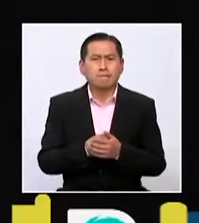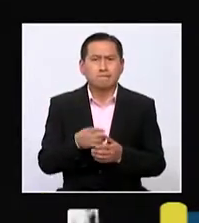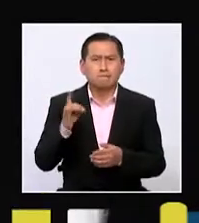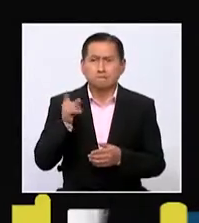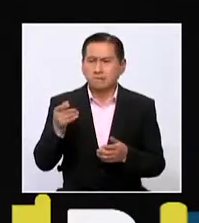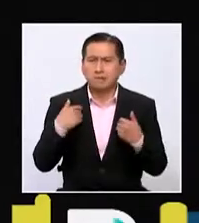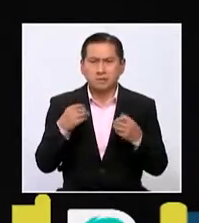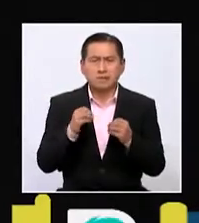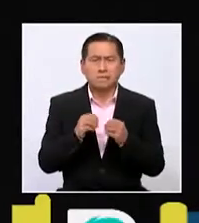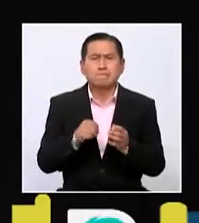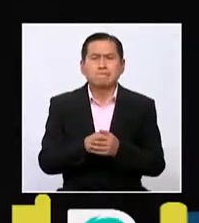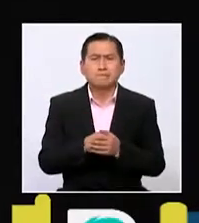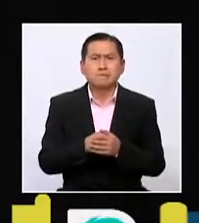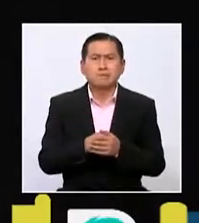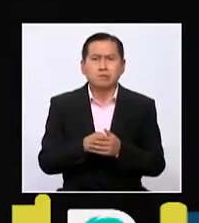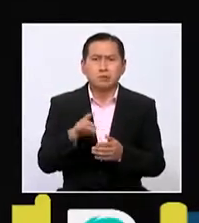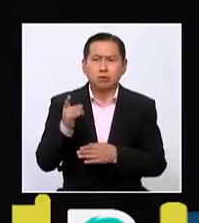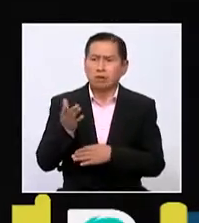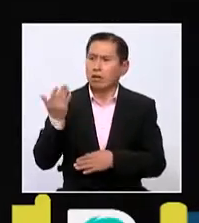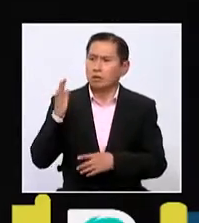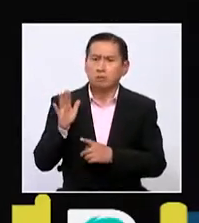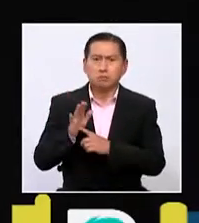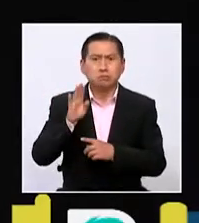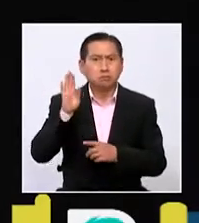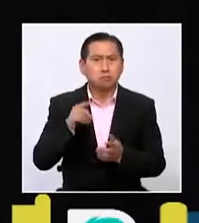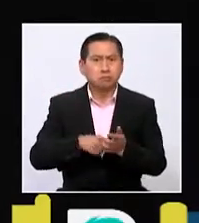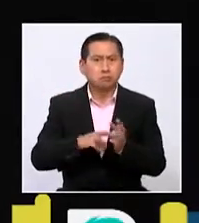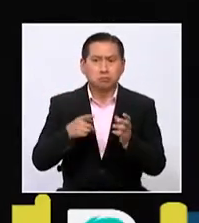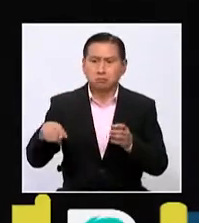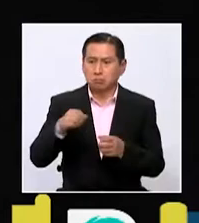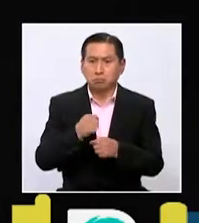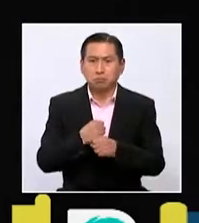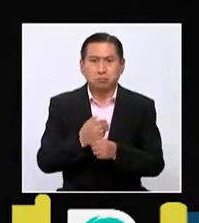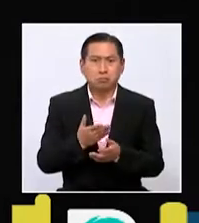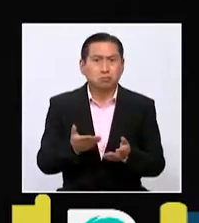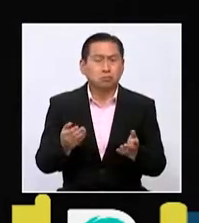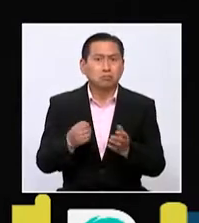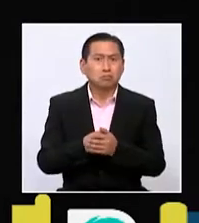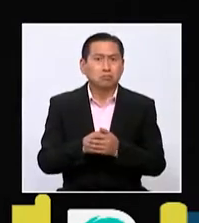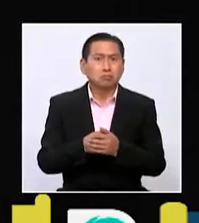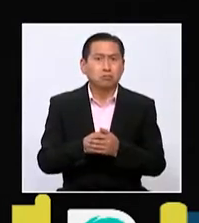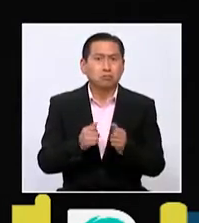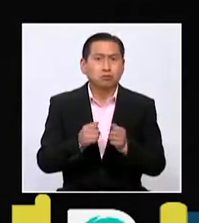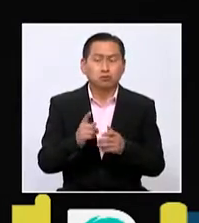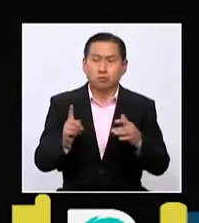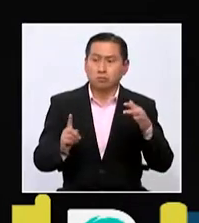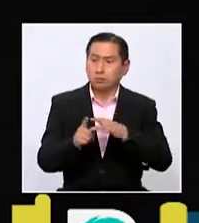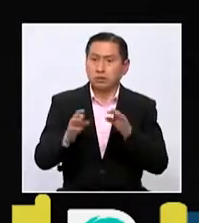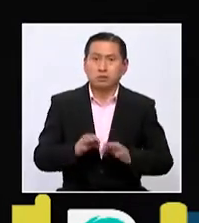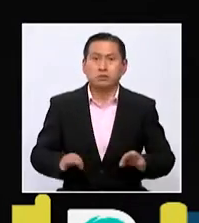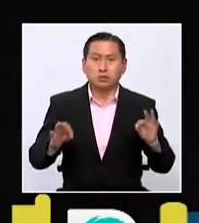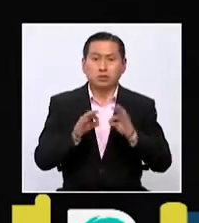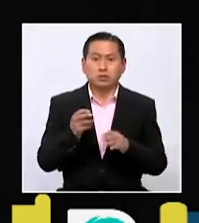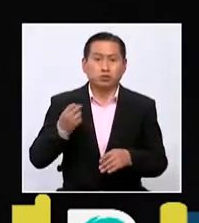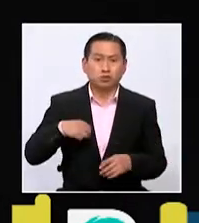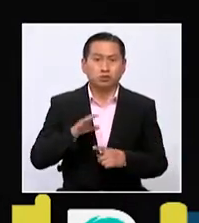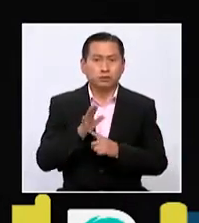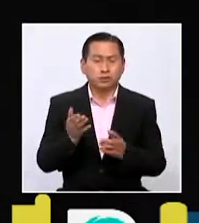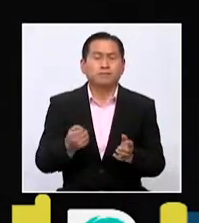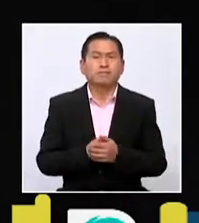Bolivia había sido expuesta en una producción con la presencia tan importante que nosotros le vamos a